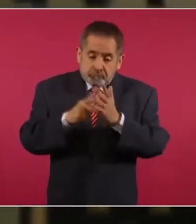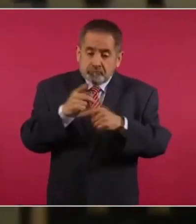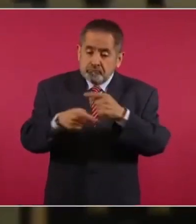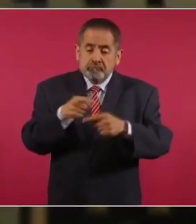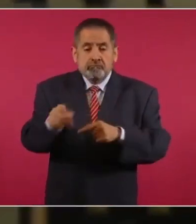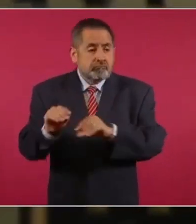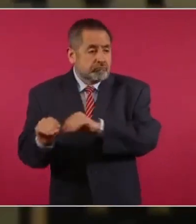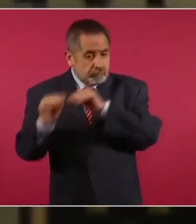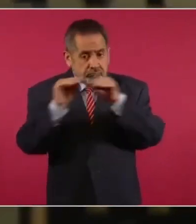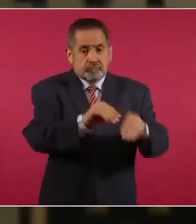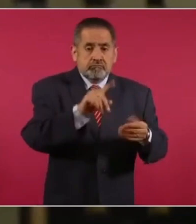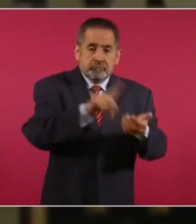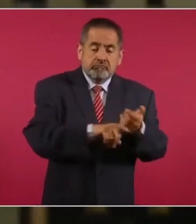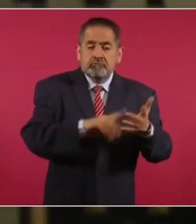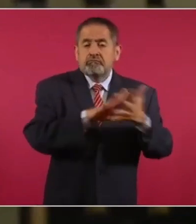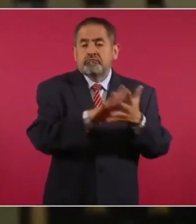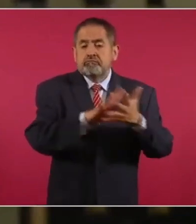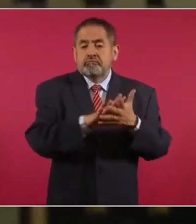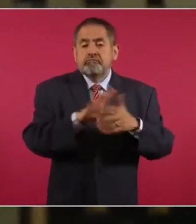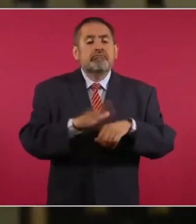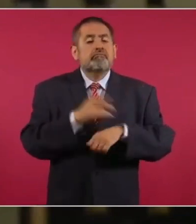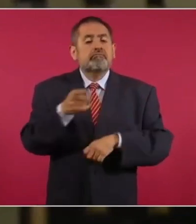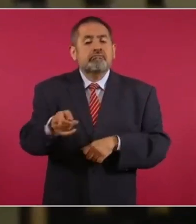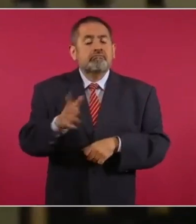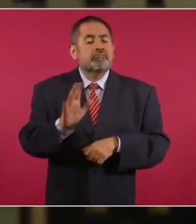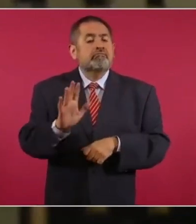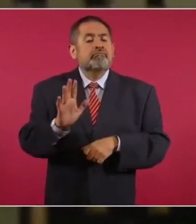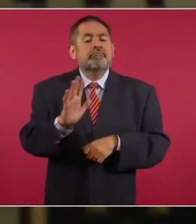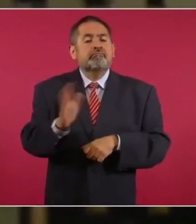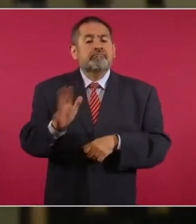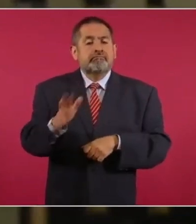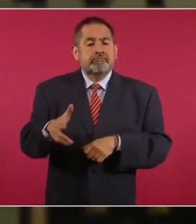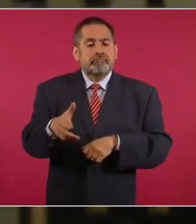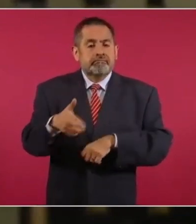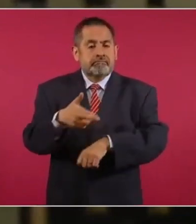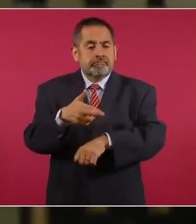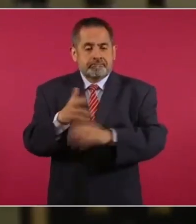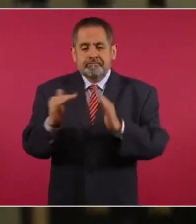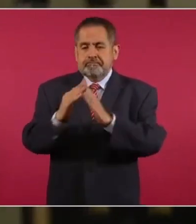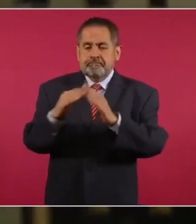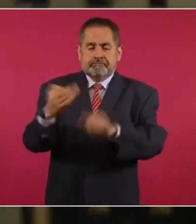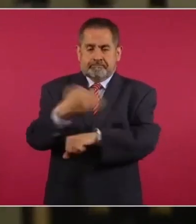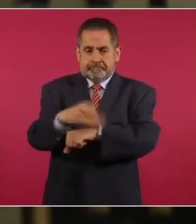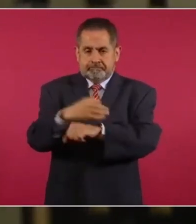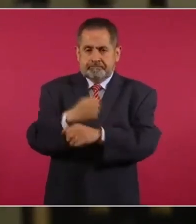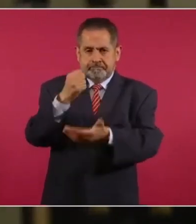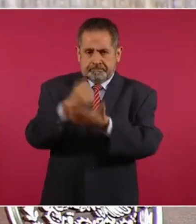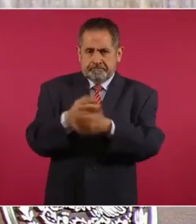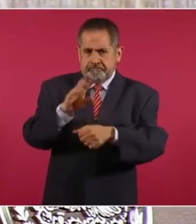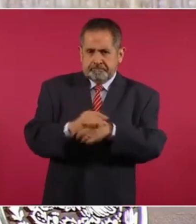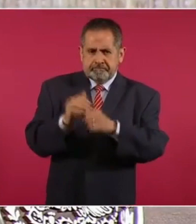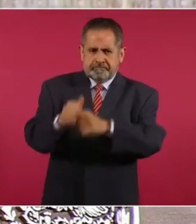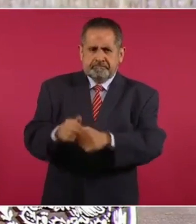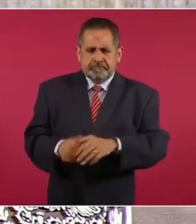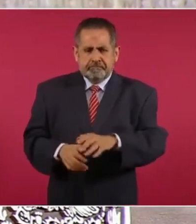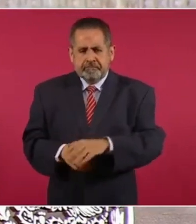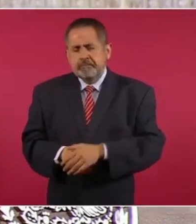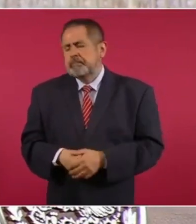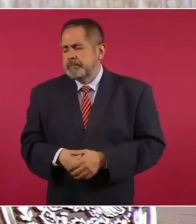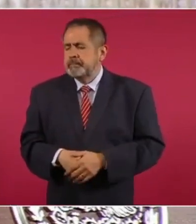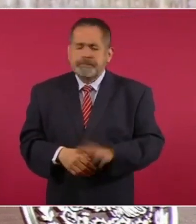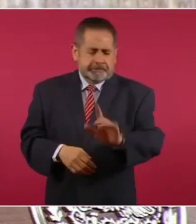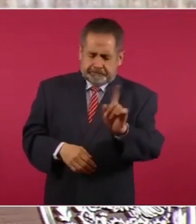prisión debido a que ya se había acabado la prisión domiciliaria que tenía él. No,